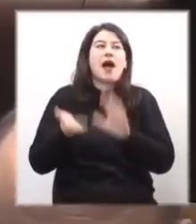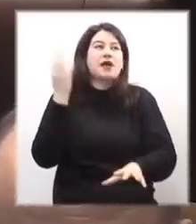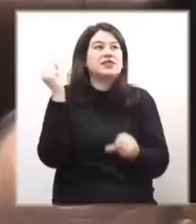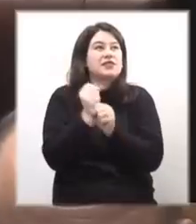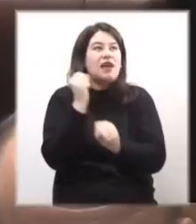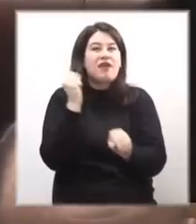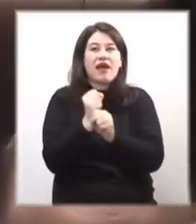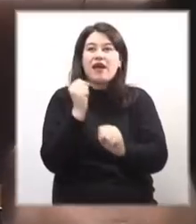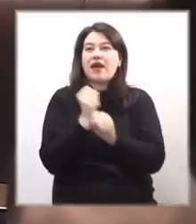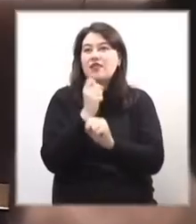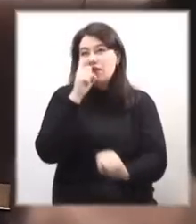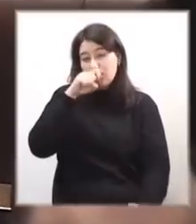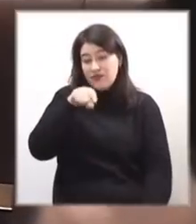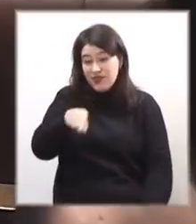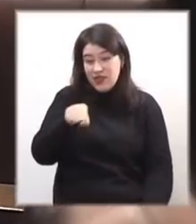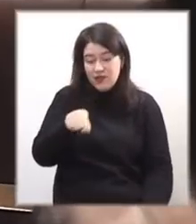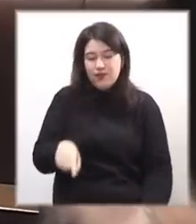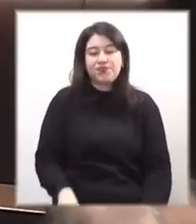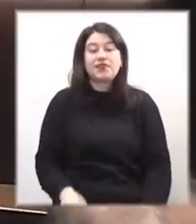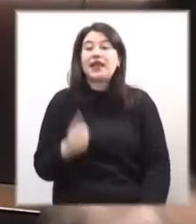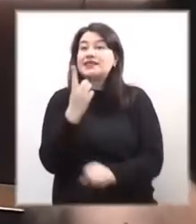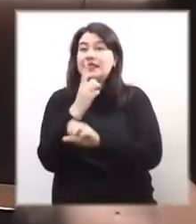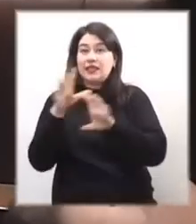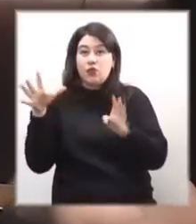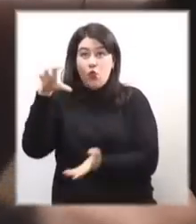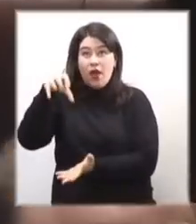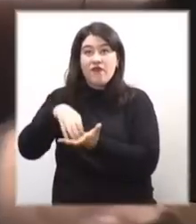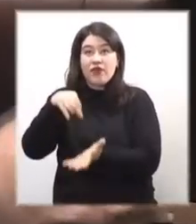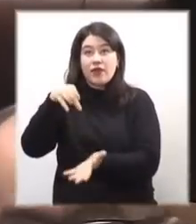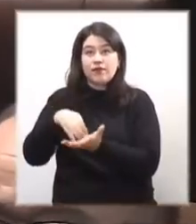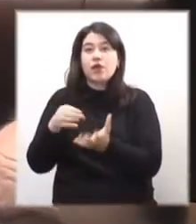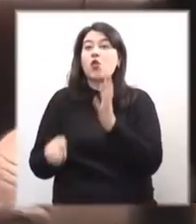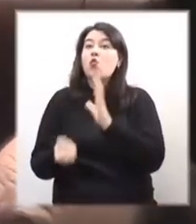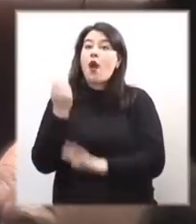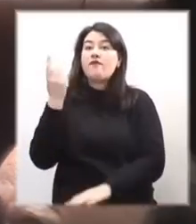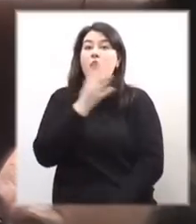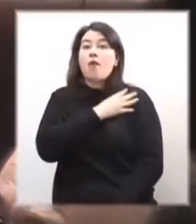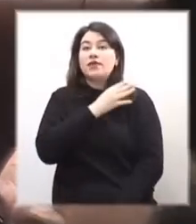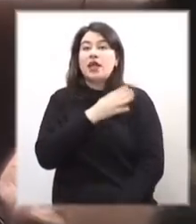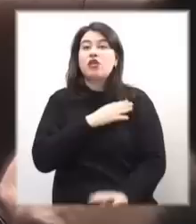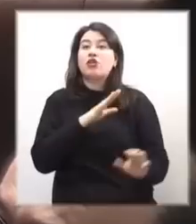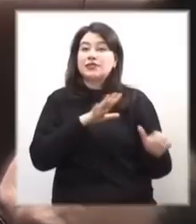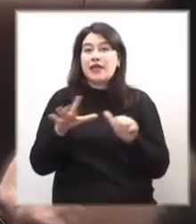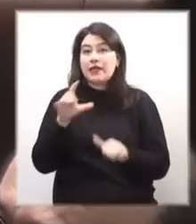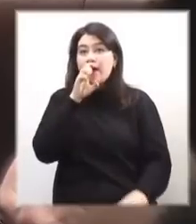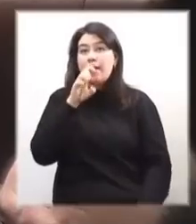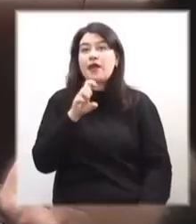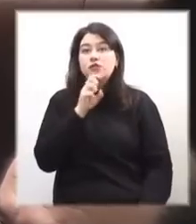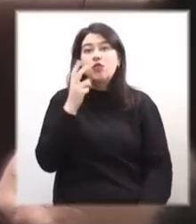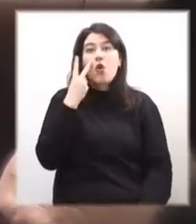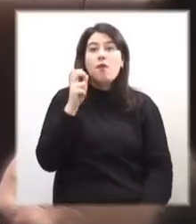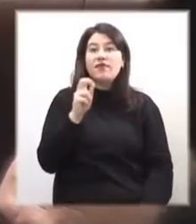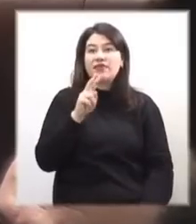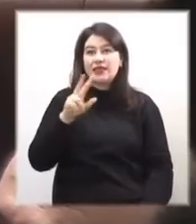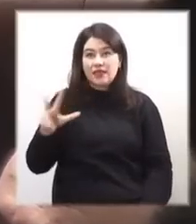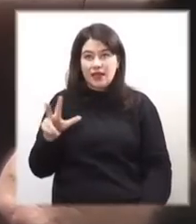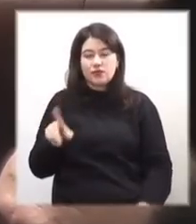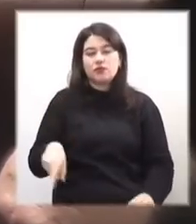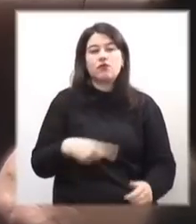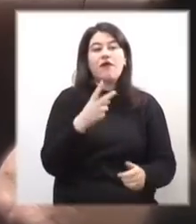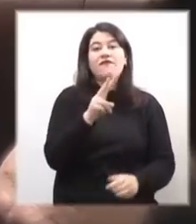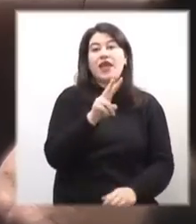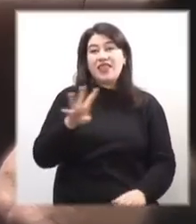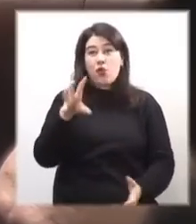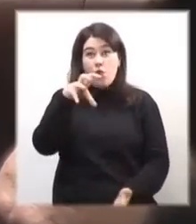Montevideo. La seccional 19 fue designado un nuevo comisario el 6 de marzo del 23. En la